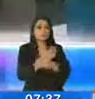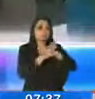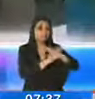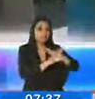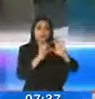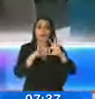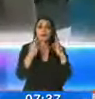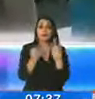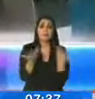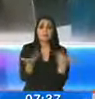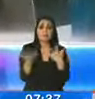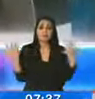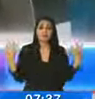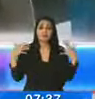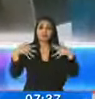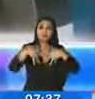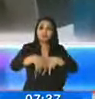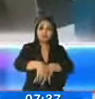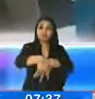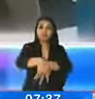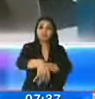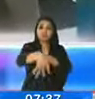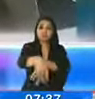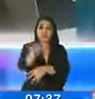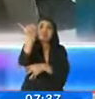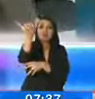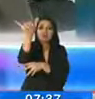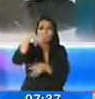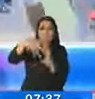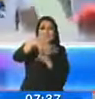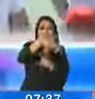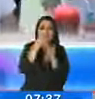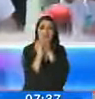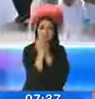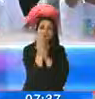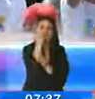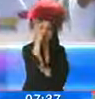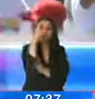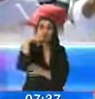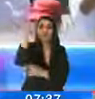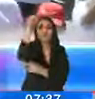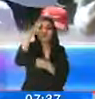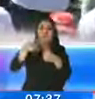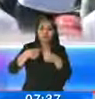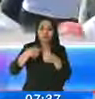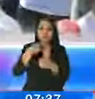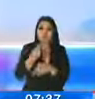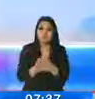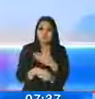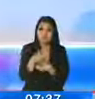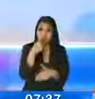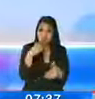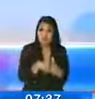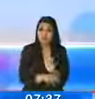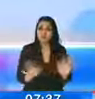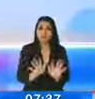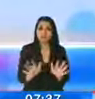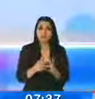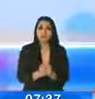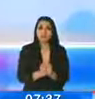se concentraron este sábado en el Parque El Arbolito Norte de Quito, bajo el lema "Con mis hijos no te metas". Está unida la